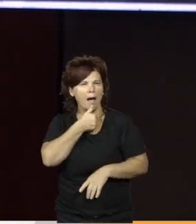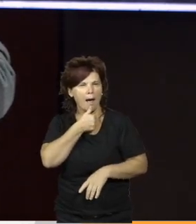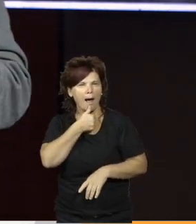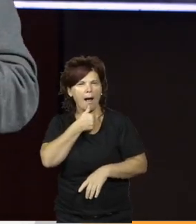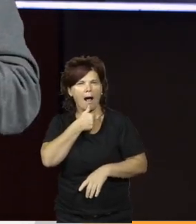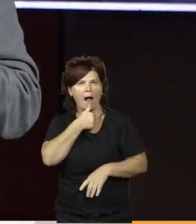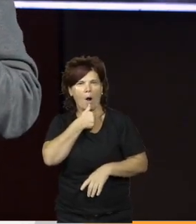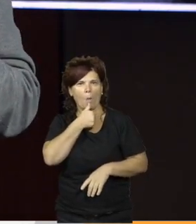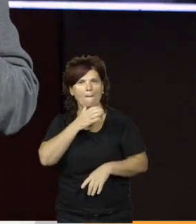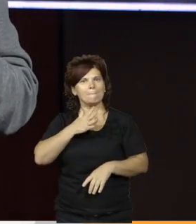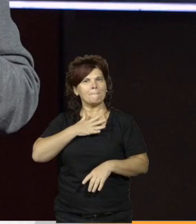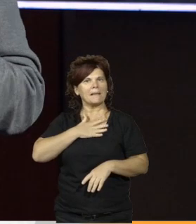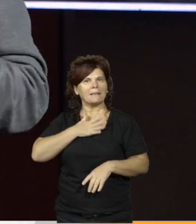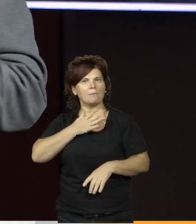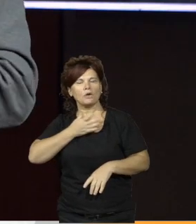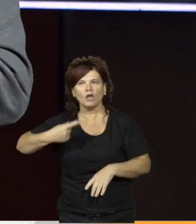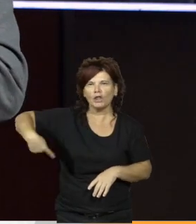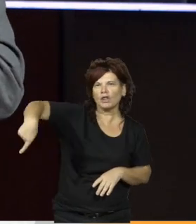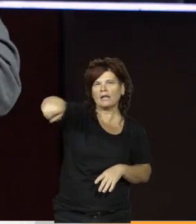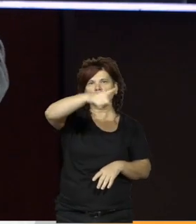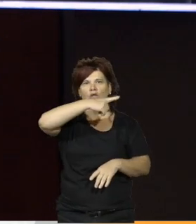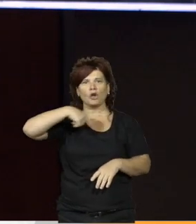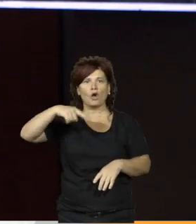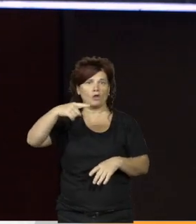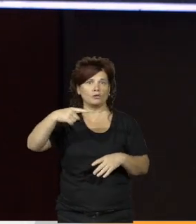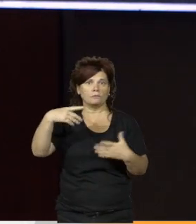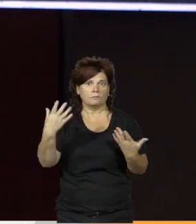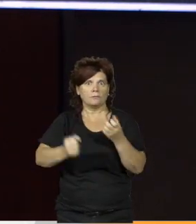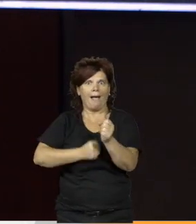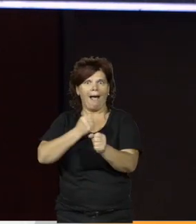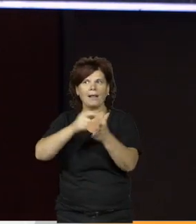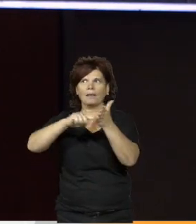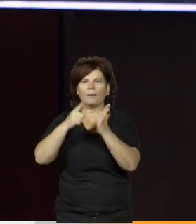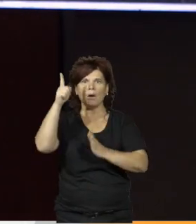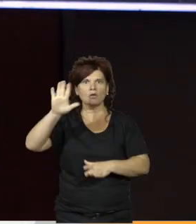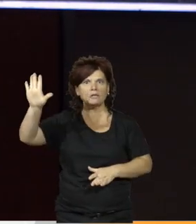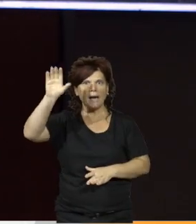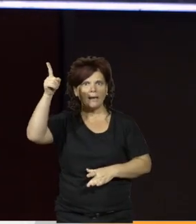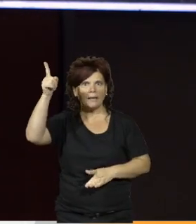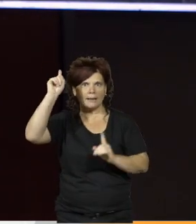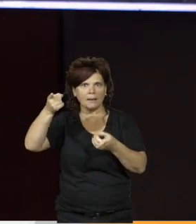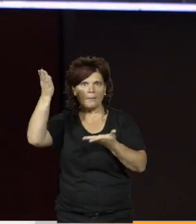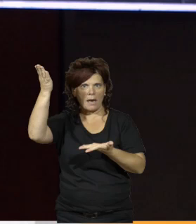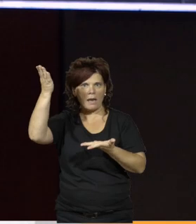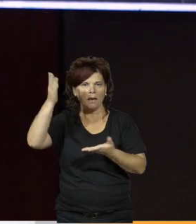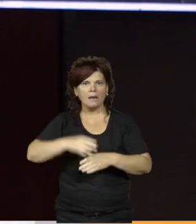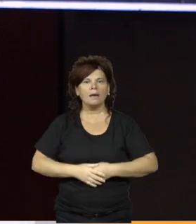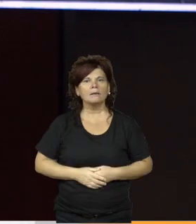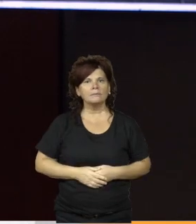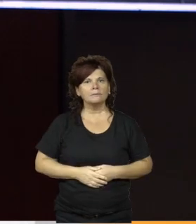es patrimonio de toda una cuenca del Plata que llega hasta Buenos Aires. Por lo tanto,